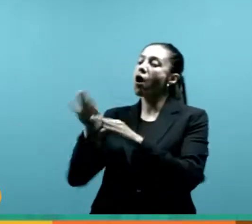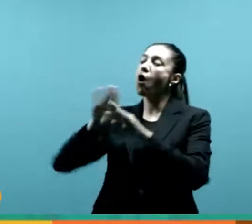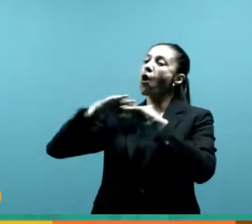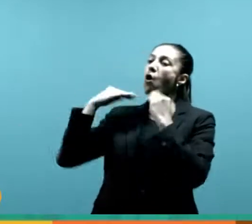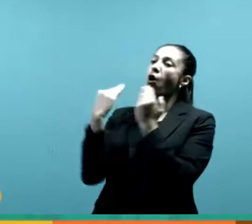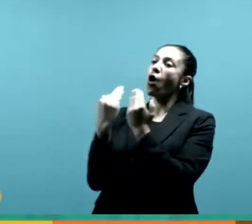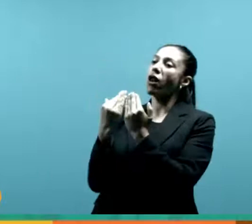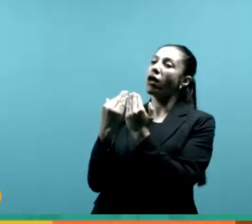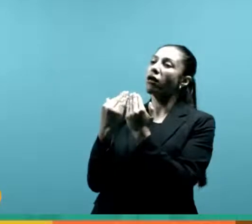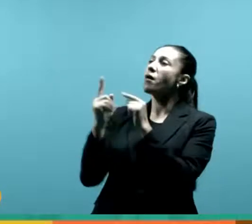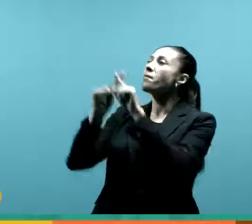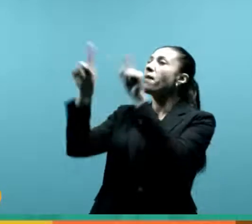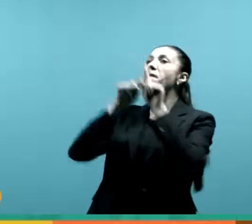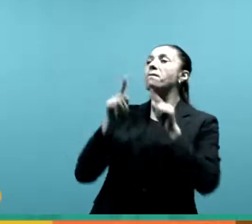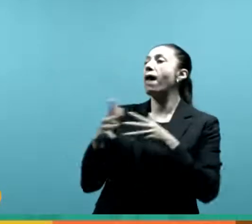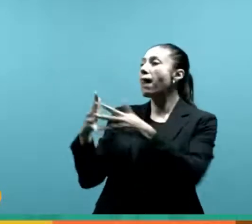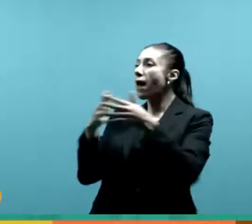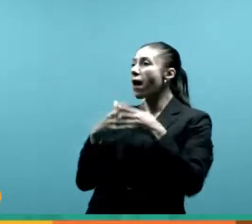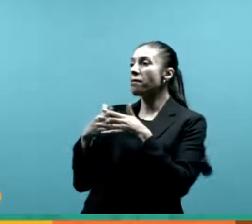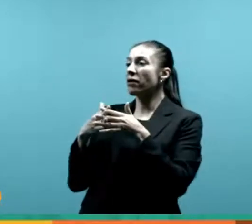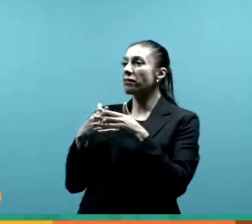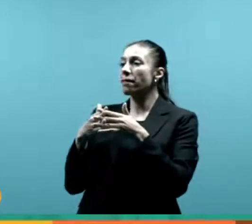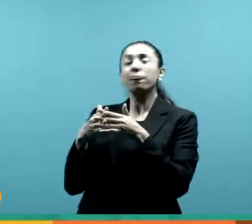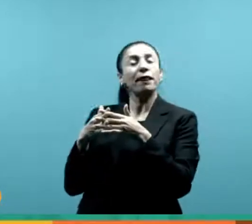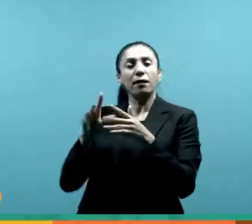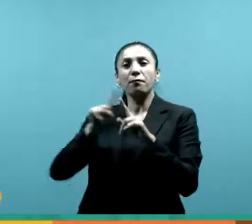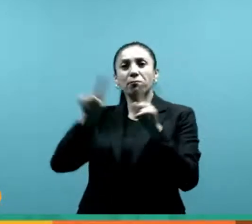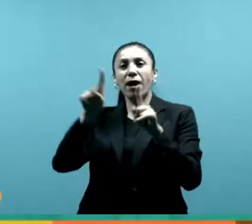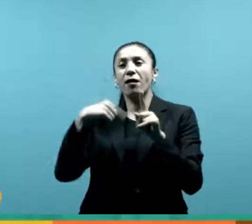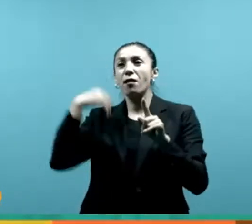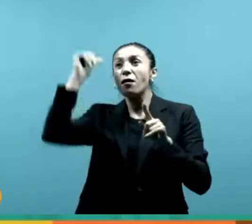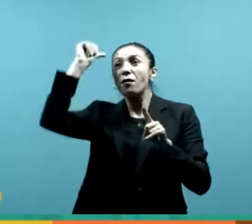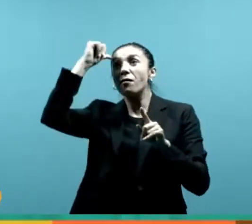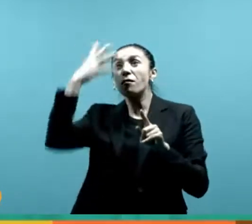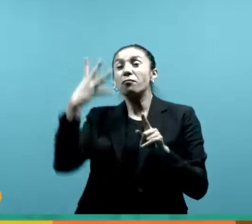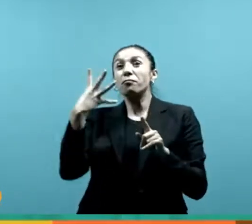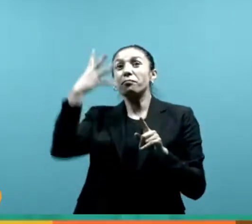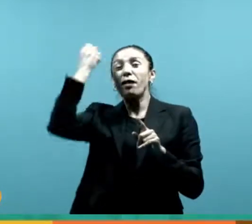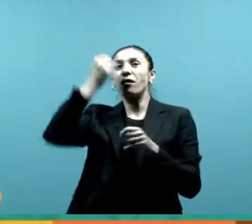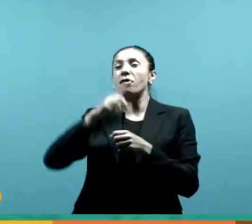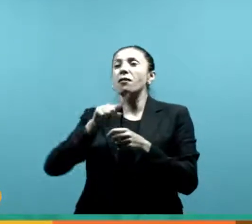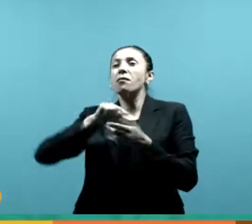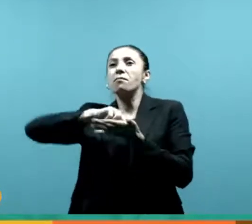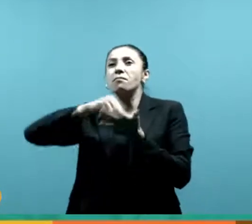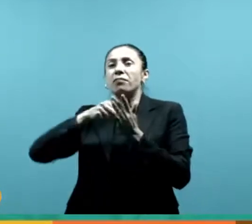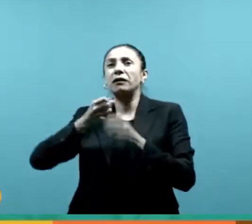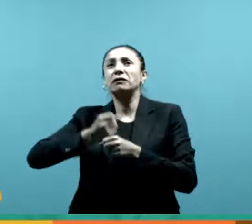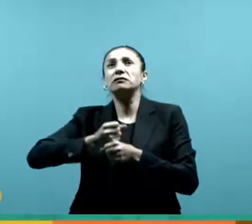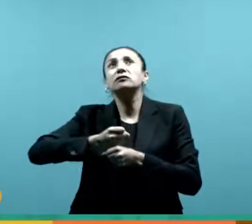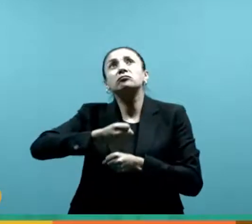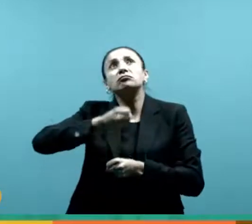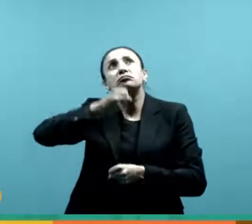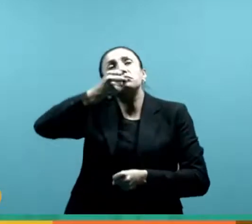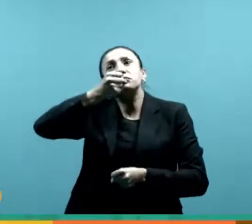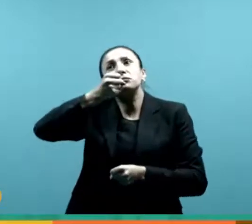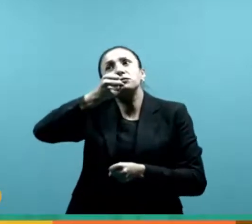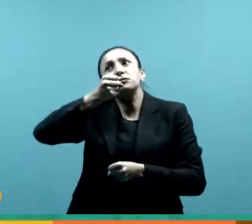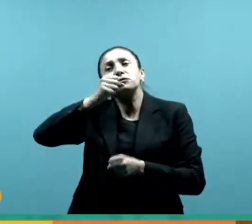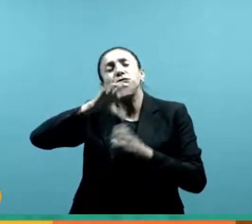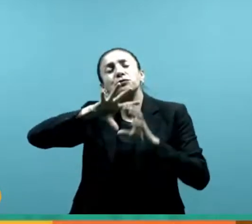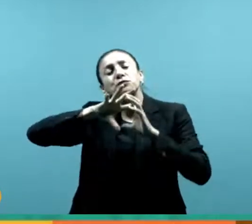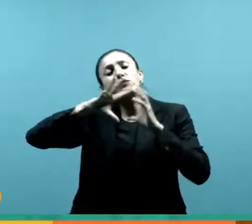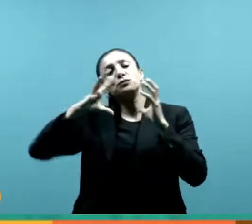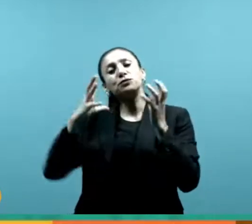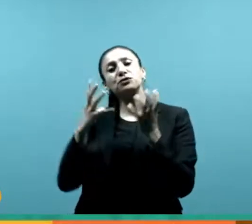York. Lo importante es que las memorias se vuelven como un gran paraguas mundial que puede relacionarse